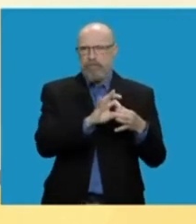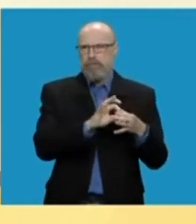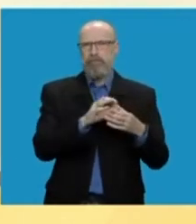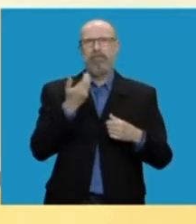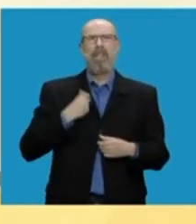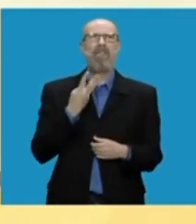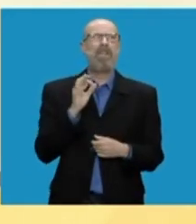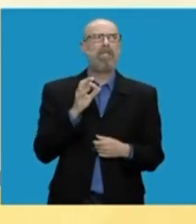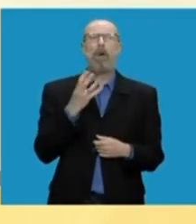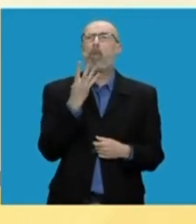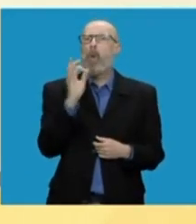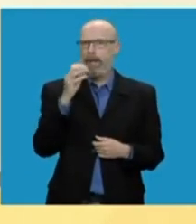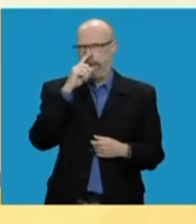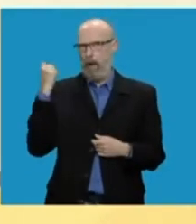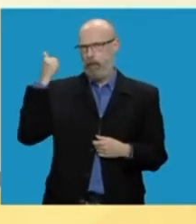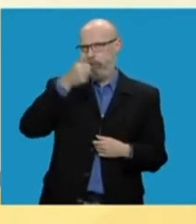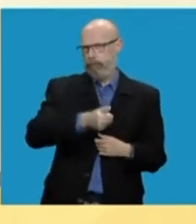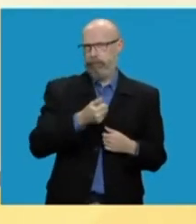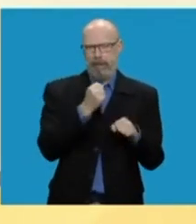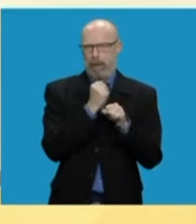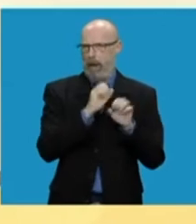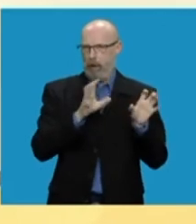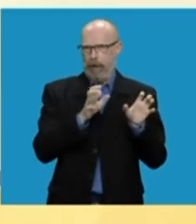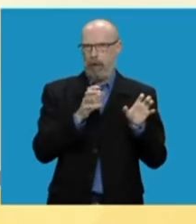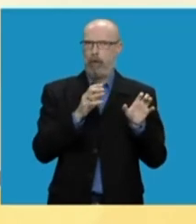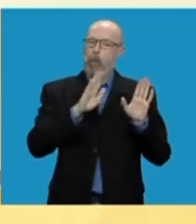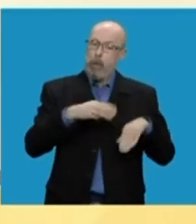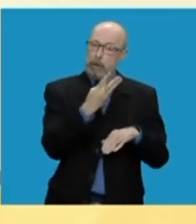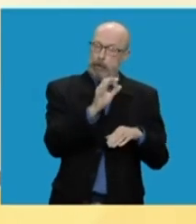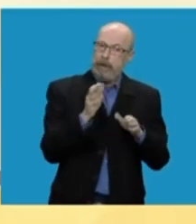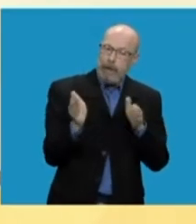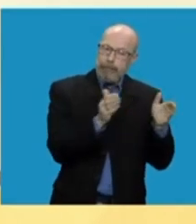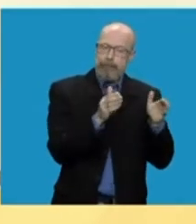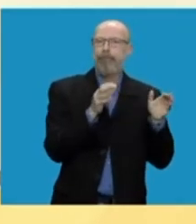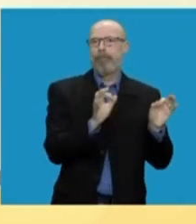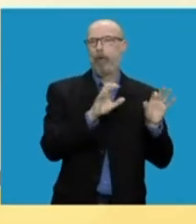30, 40 años en la radio, los últimos 30 en Onda Cero Radio, donde